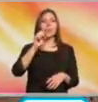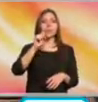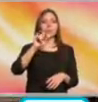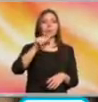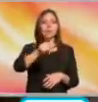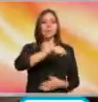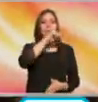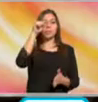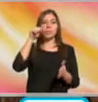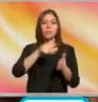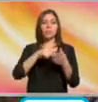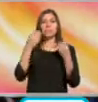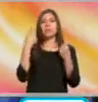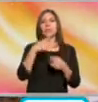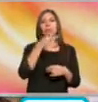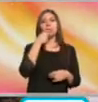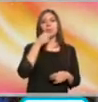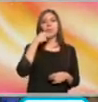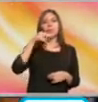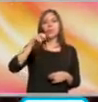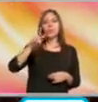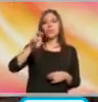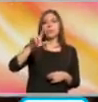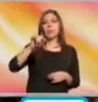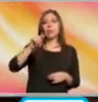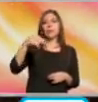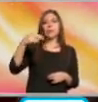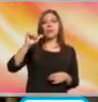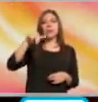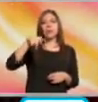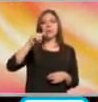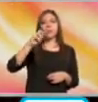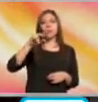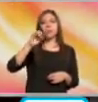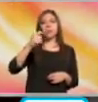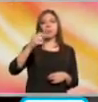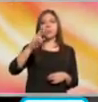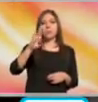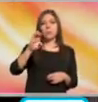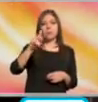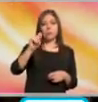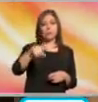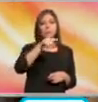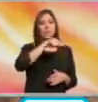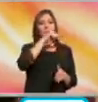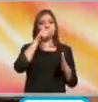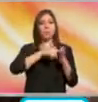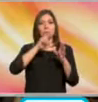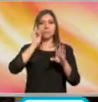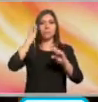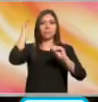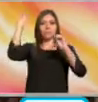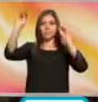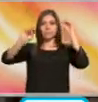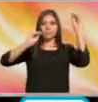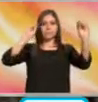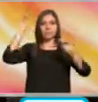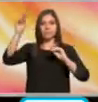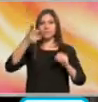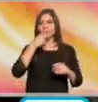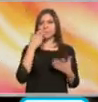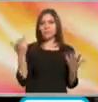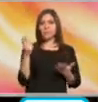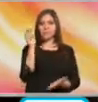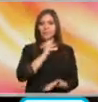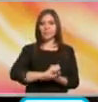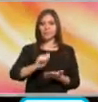lugar es de un novelista que se llama Antonio Grubet, que miren nada más cómo lo puso. Dice: poeta,